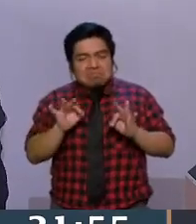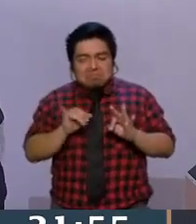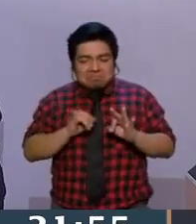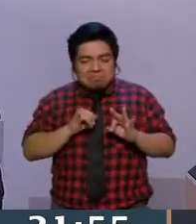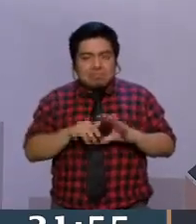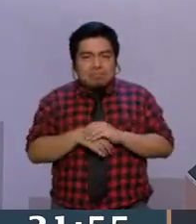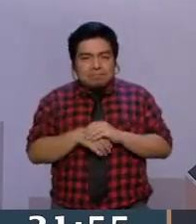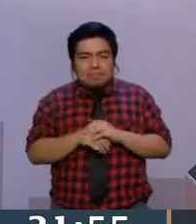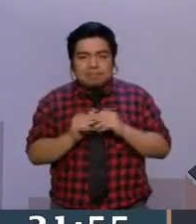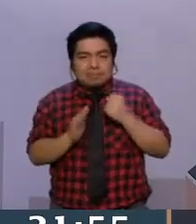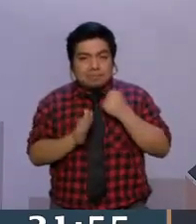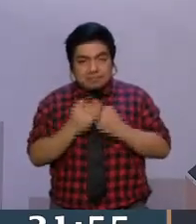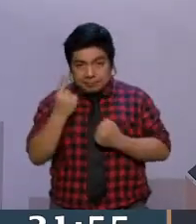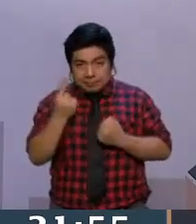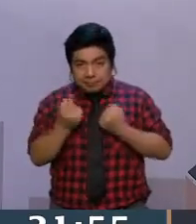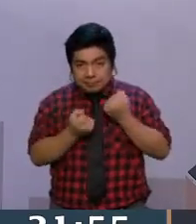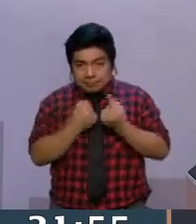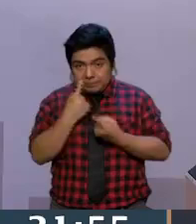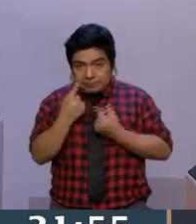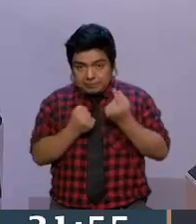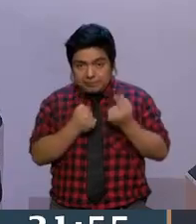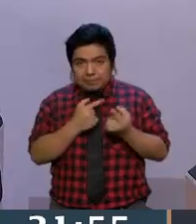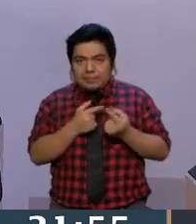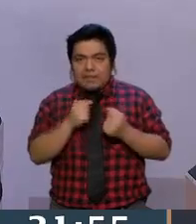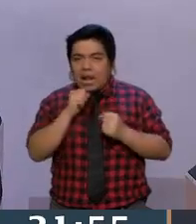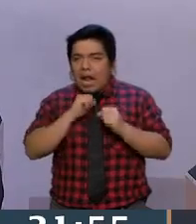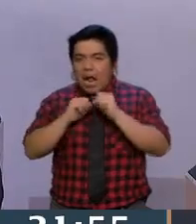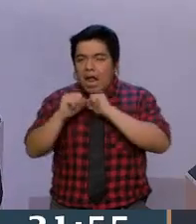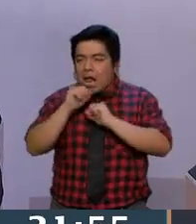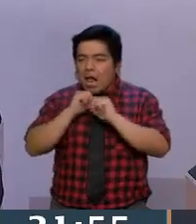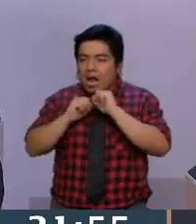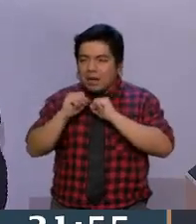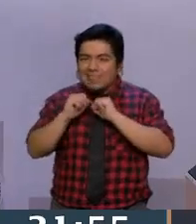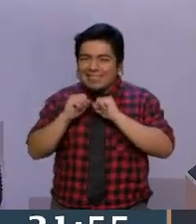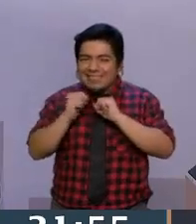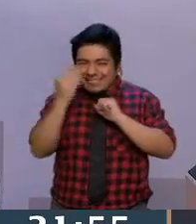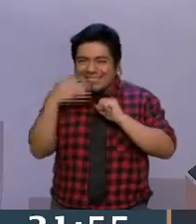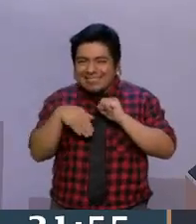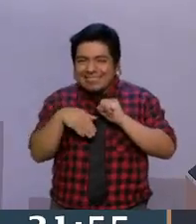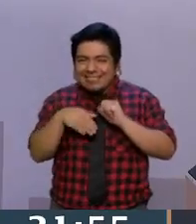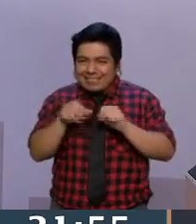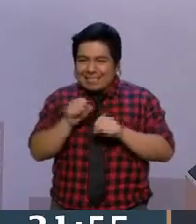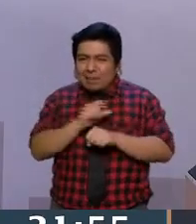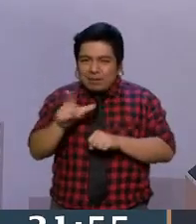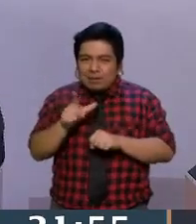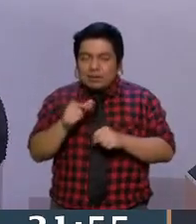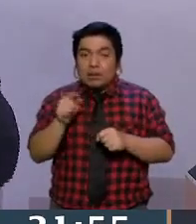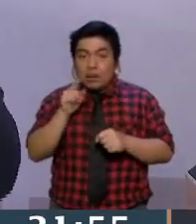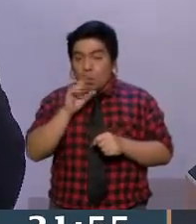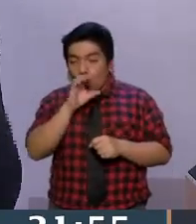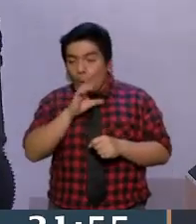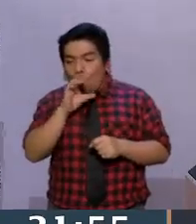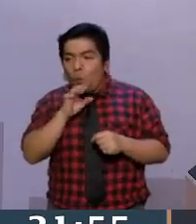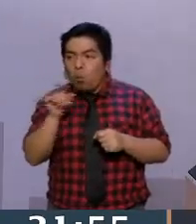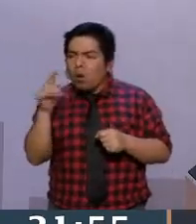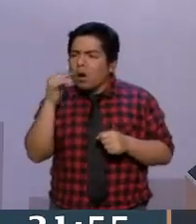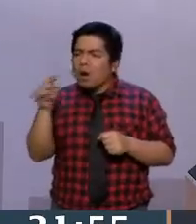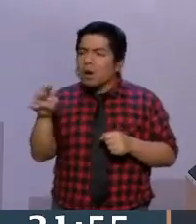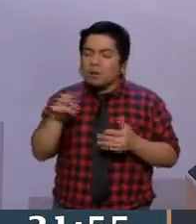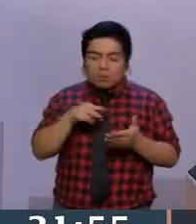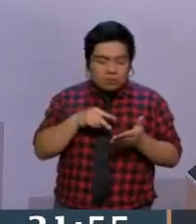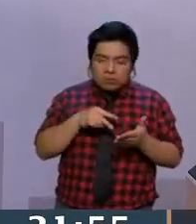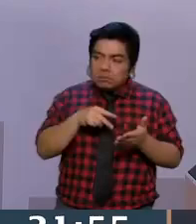interesante, porque quienes dicen que somos chismosos profesionales, pues generalmente eso nos pasa, ¿no? Nos gana la curiosidad y ves algo y